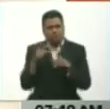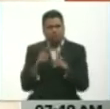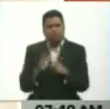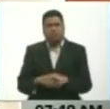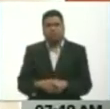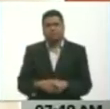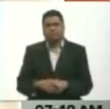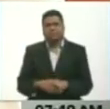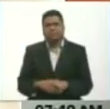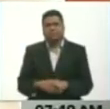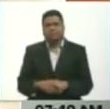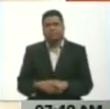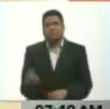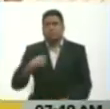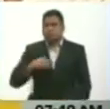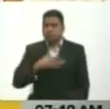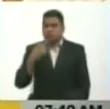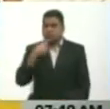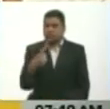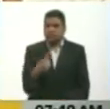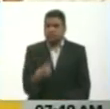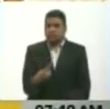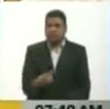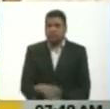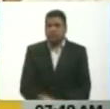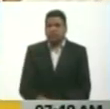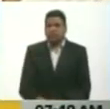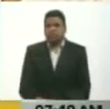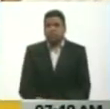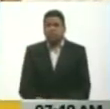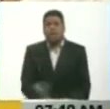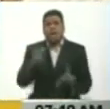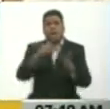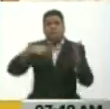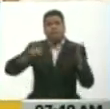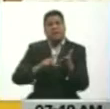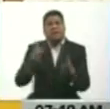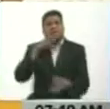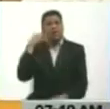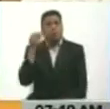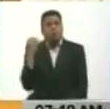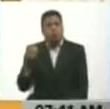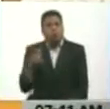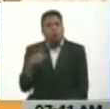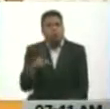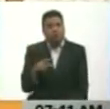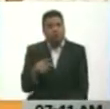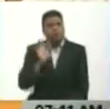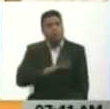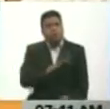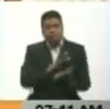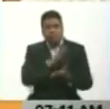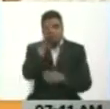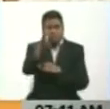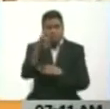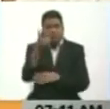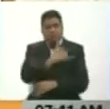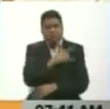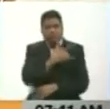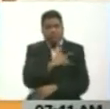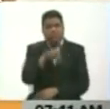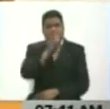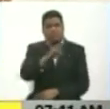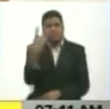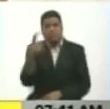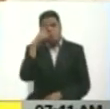que yo quiero decir aquí, los Policías Nacionales Bolivarianos son parte de la juventud venezolana, ellos van a la universidad. Que es la 22 universidad, años tiene